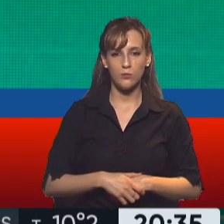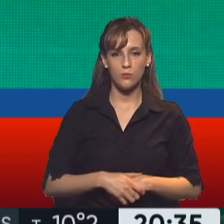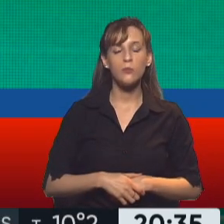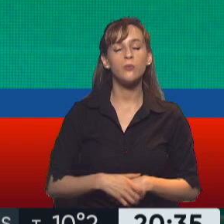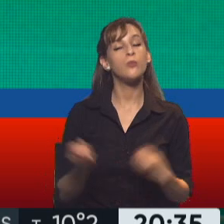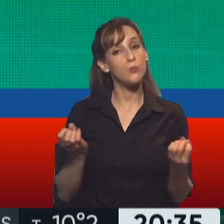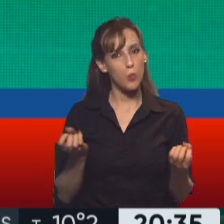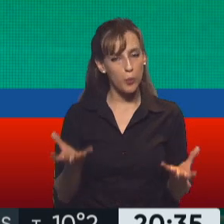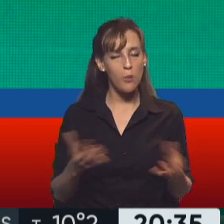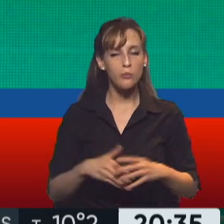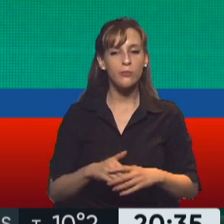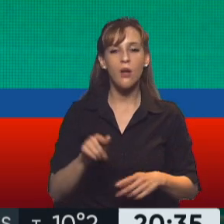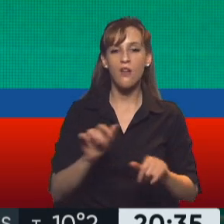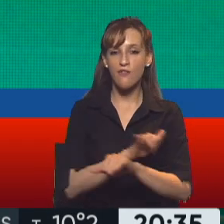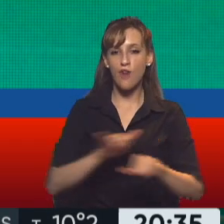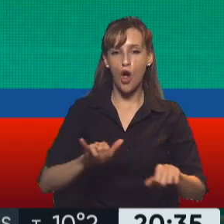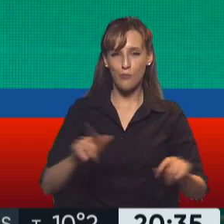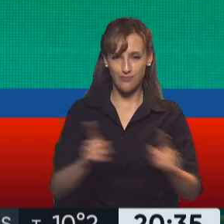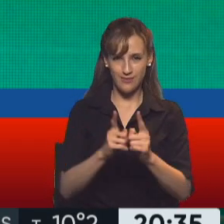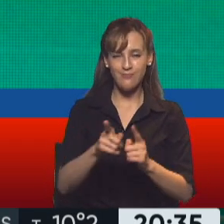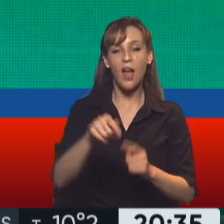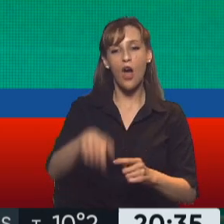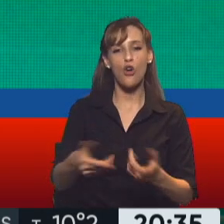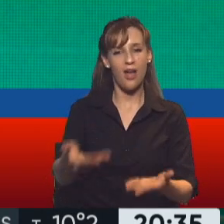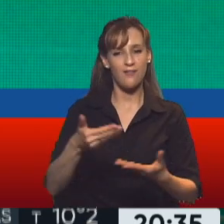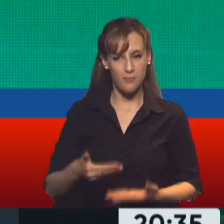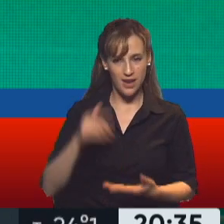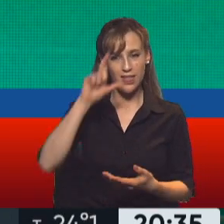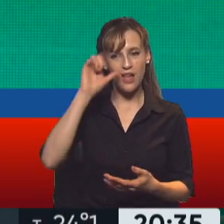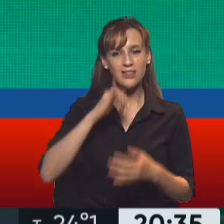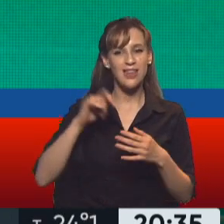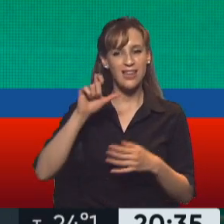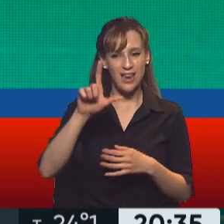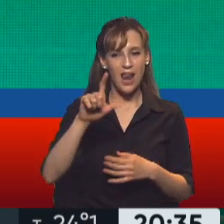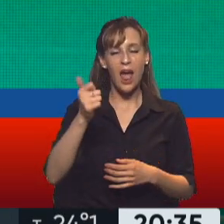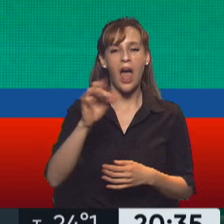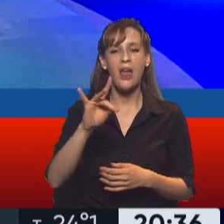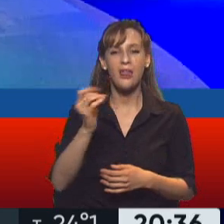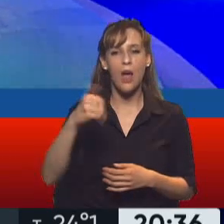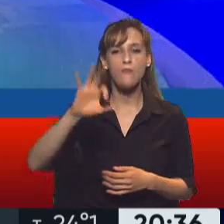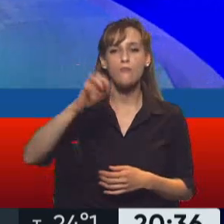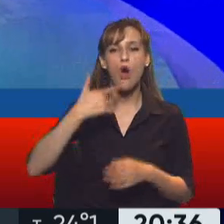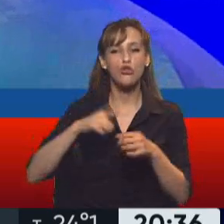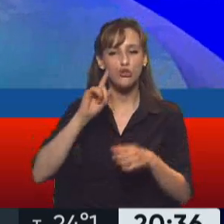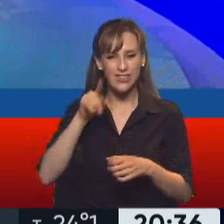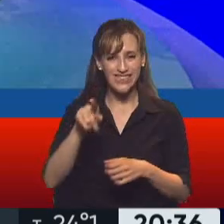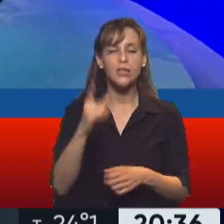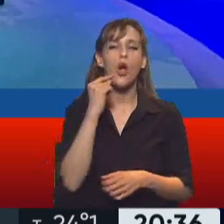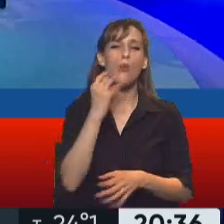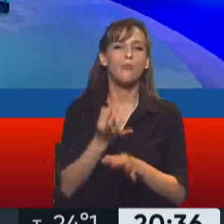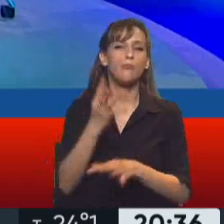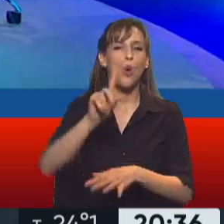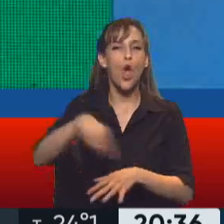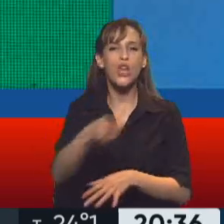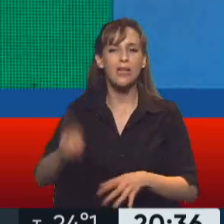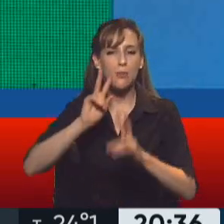Muy bien, ahí teníamos el informe y vamos a sumar a la mesa, le damos la bienvenida a Ezequiel Adamowski, quien es historiador, escritor, investigador del CONICET también. Gracias